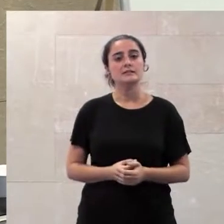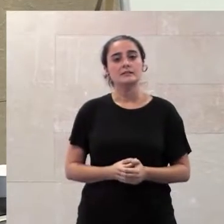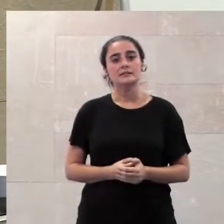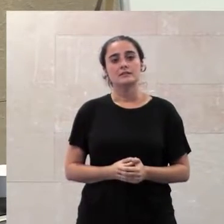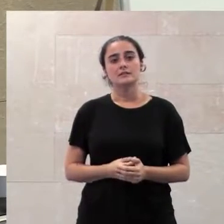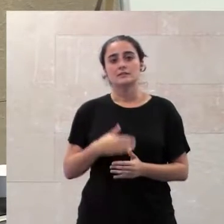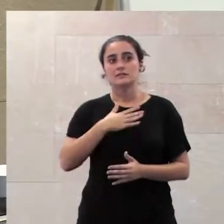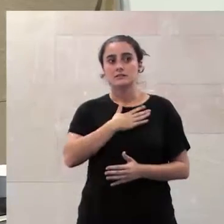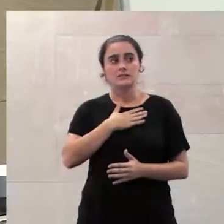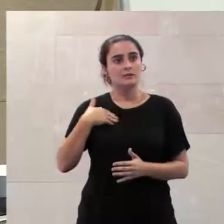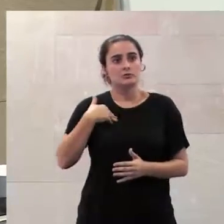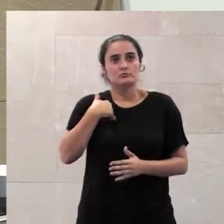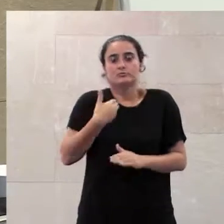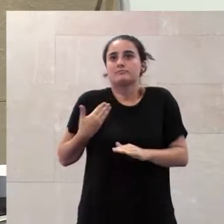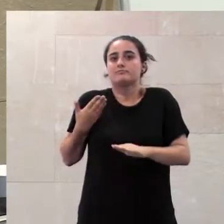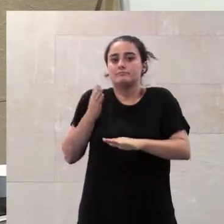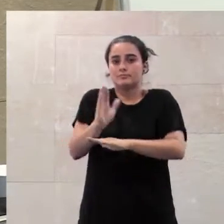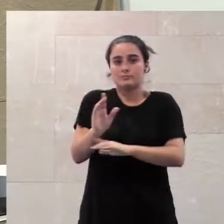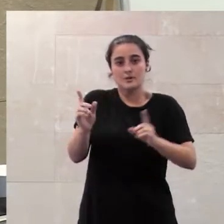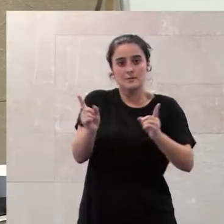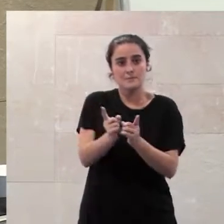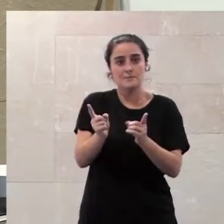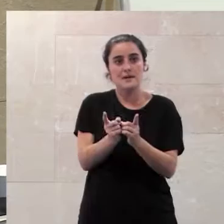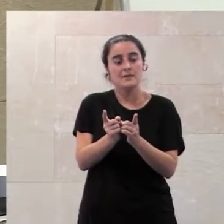también exponer brevemente